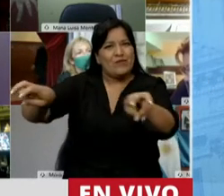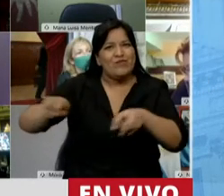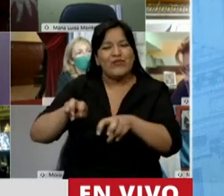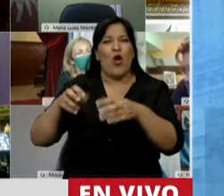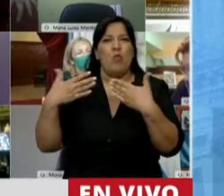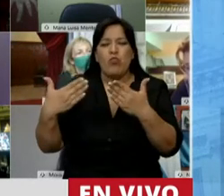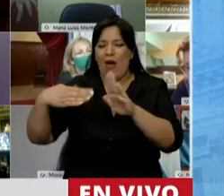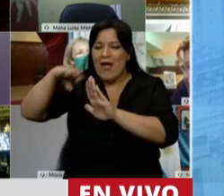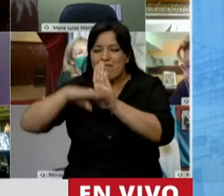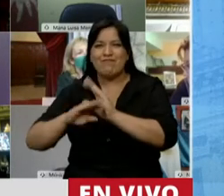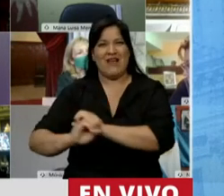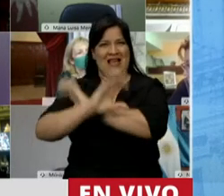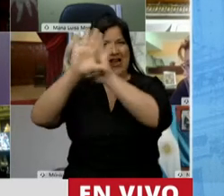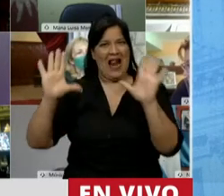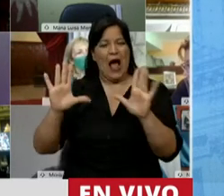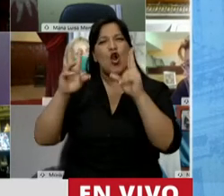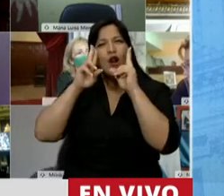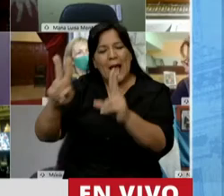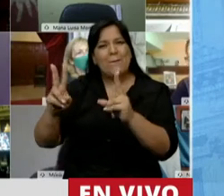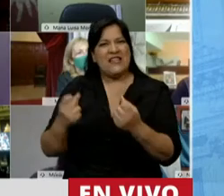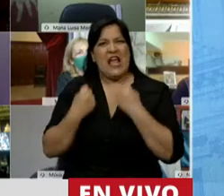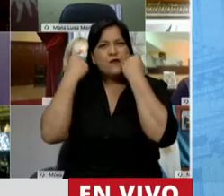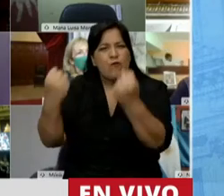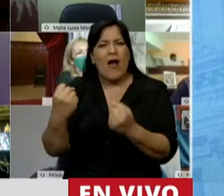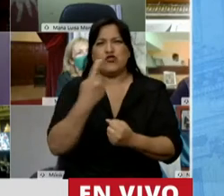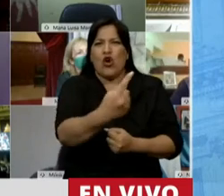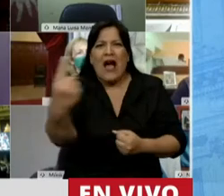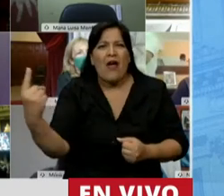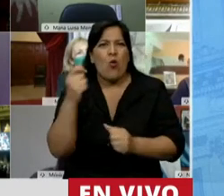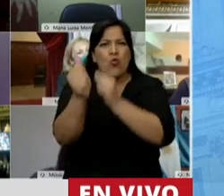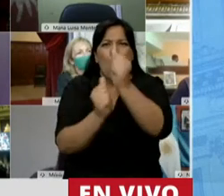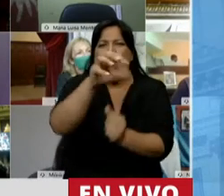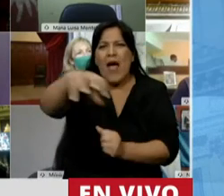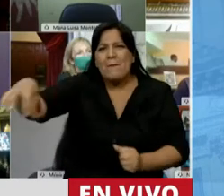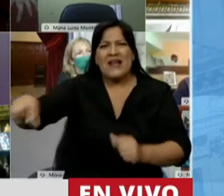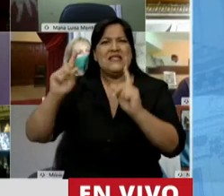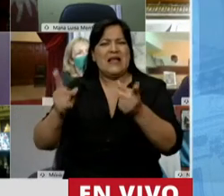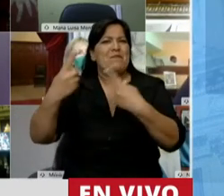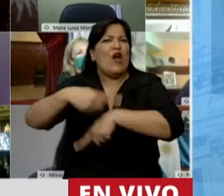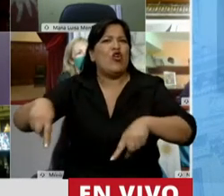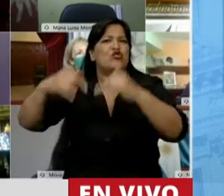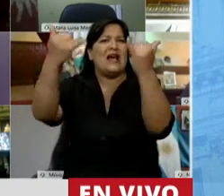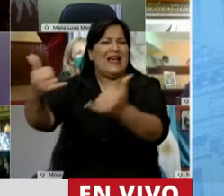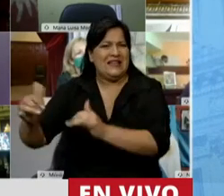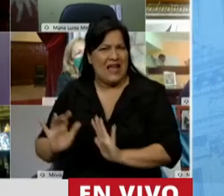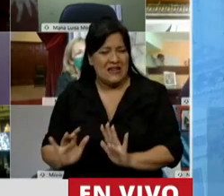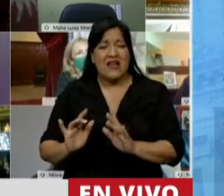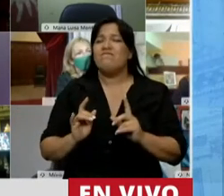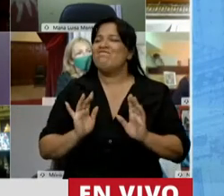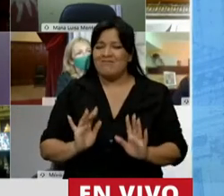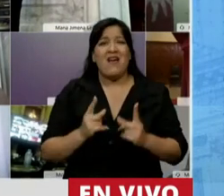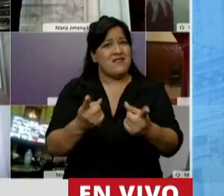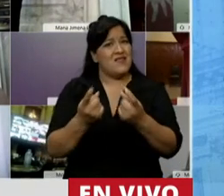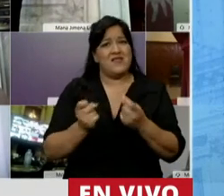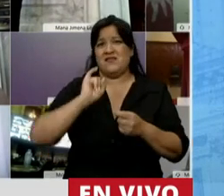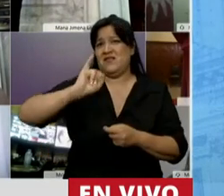previsible que respete el esfuerzo de los ciudadanos y sus bienes legítimos. Resulta imprescindible